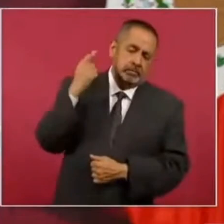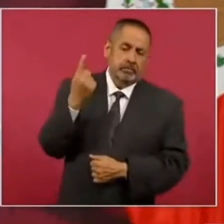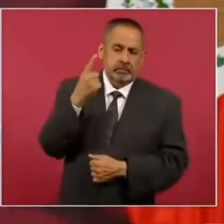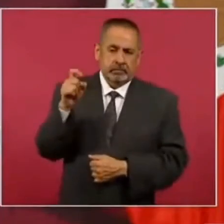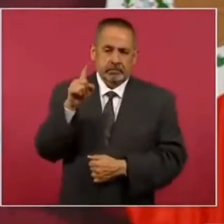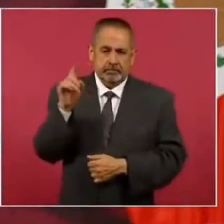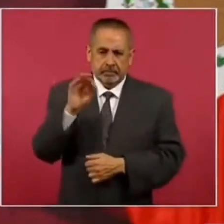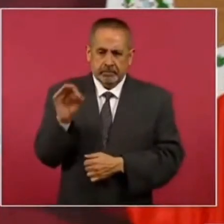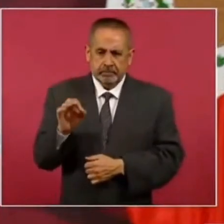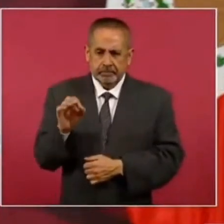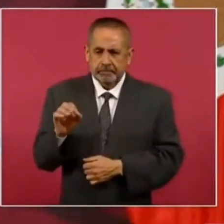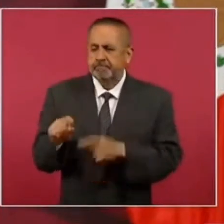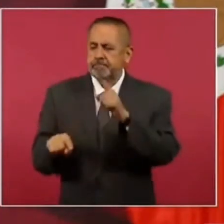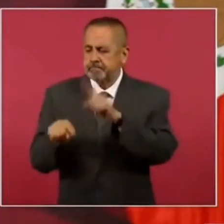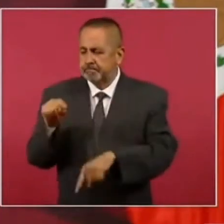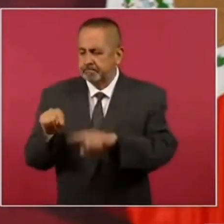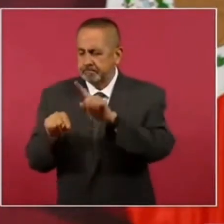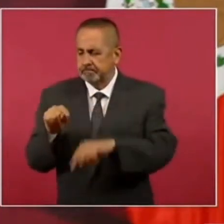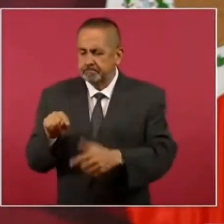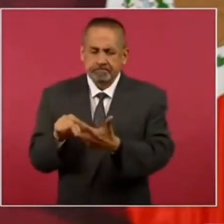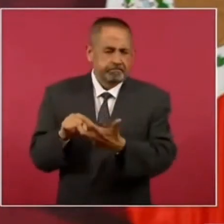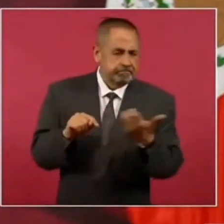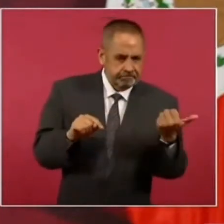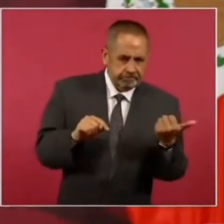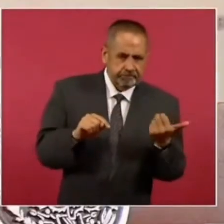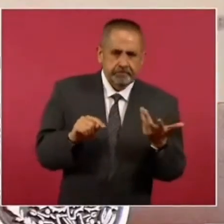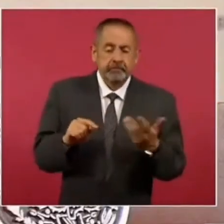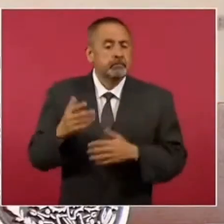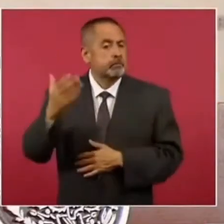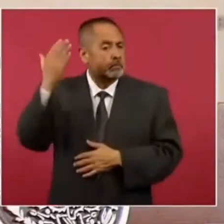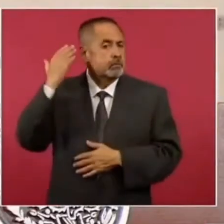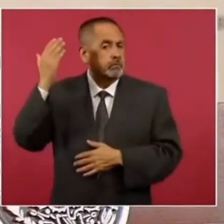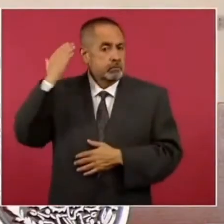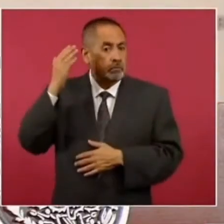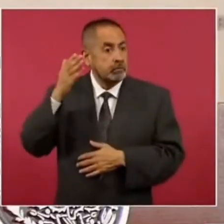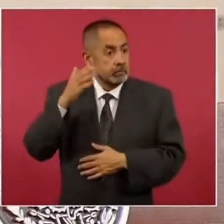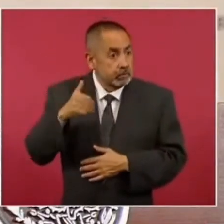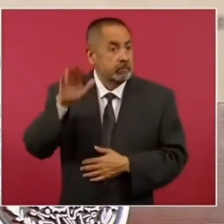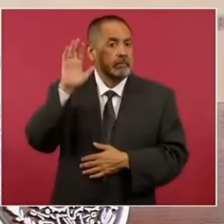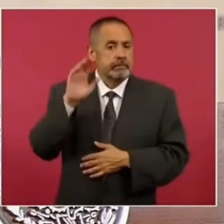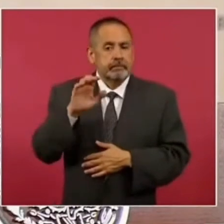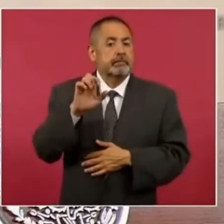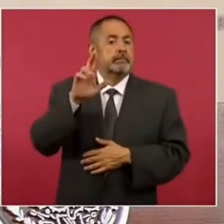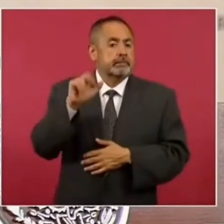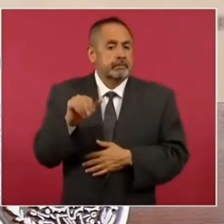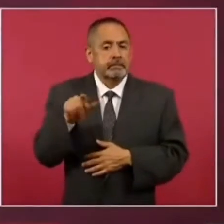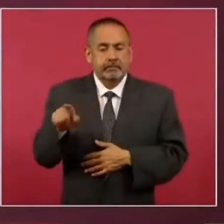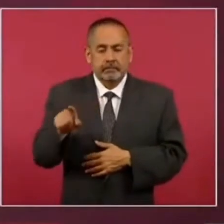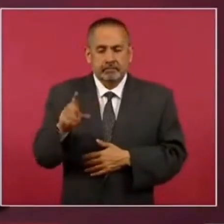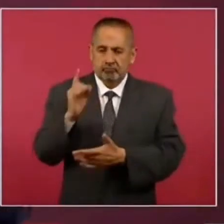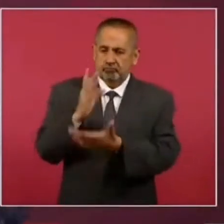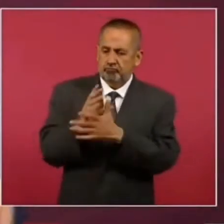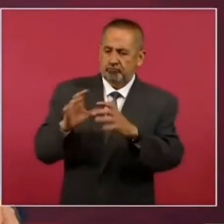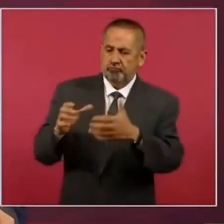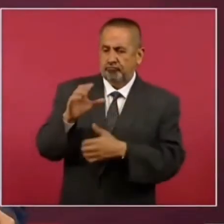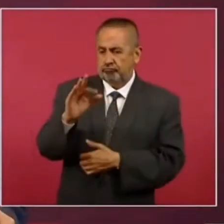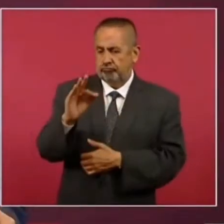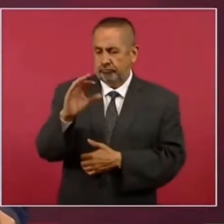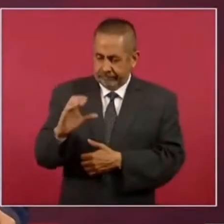producción, de ser la única empresa que abastecía de energía eléctrica al